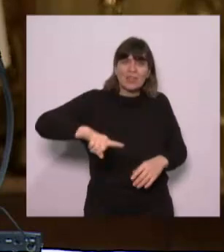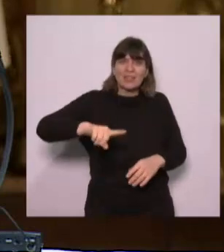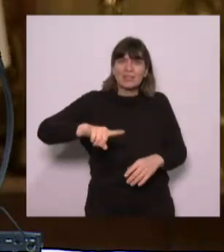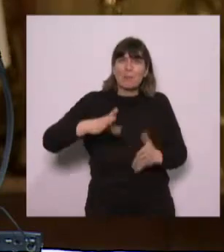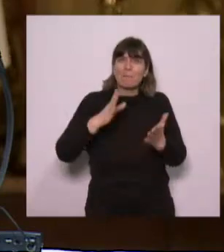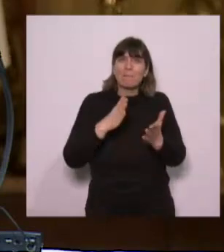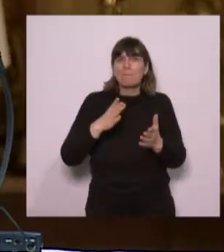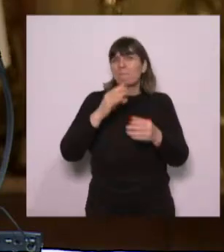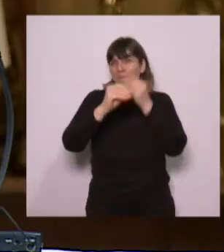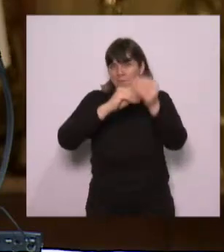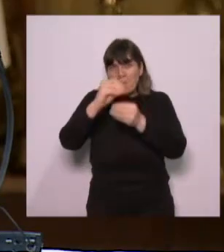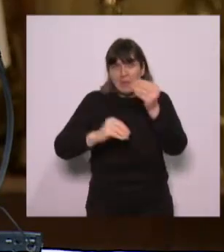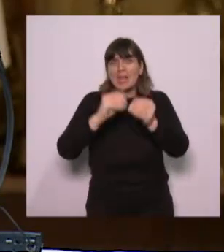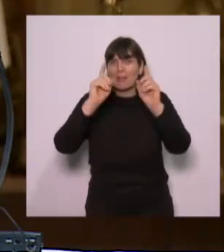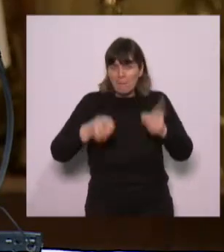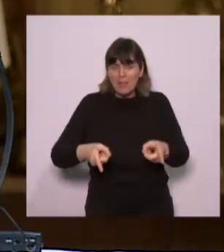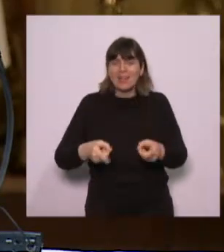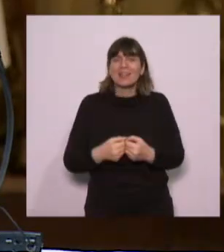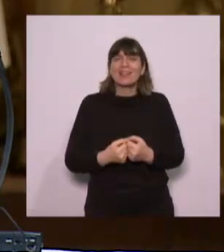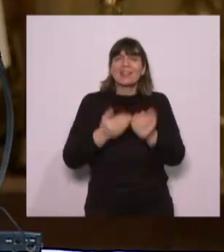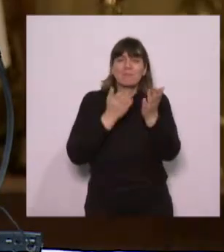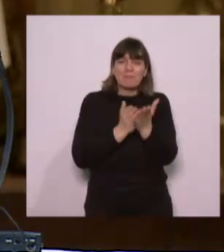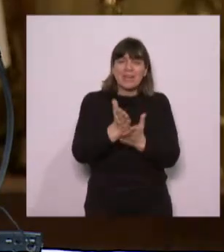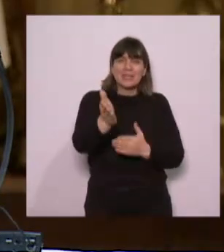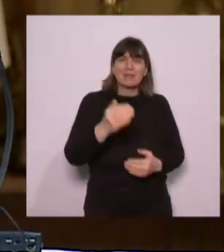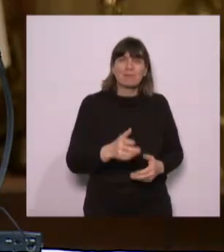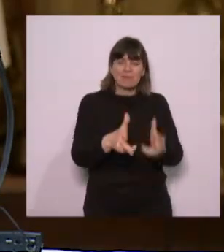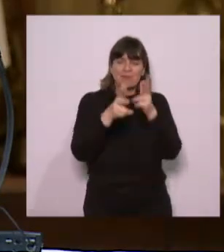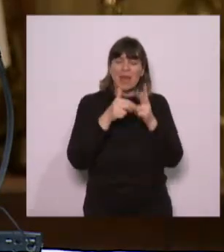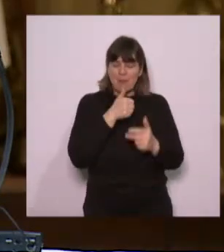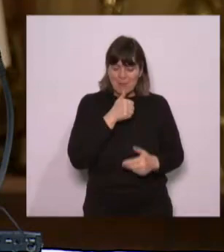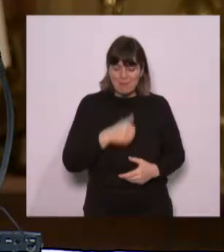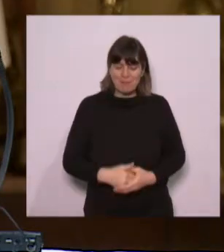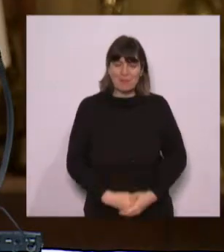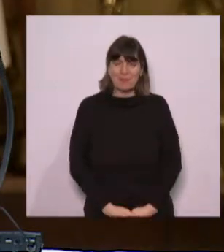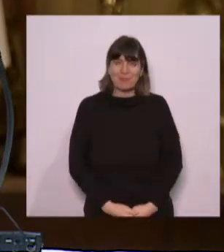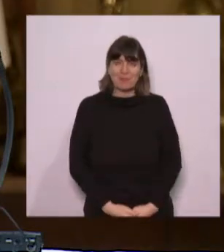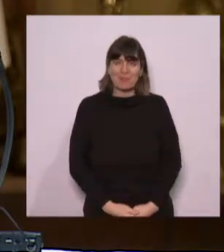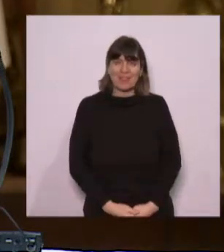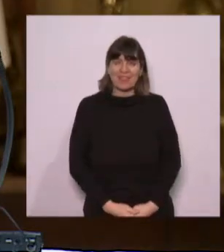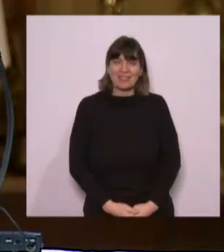ustedes, sobre sus familias y permanezca para siempre.